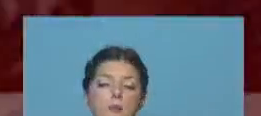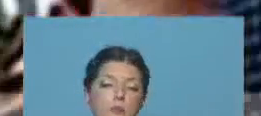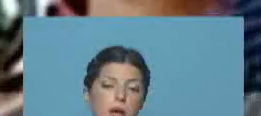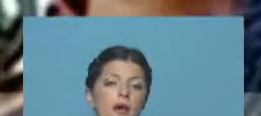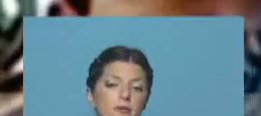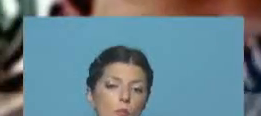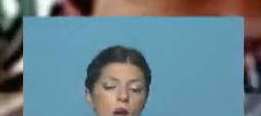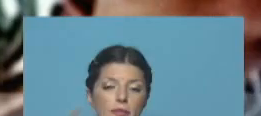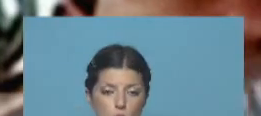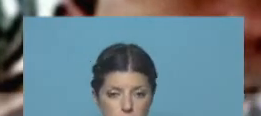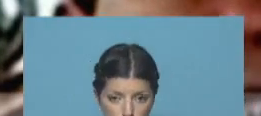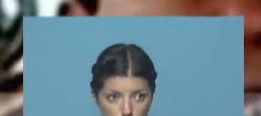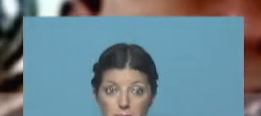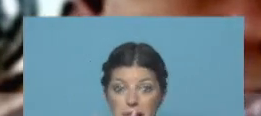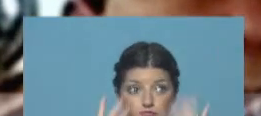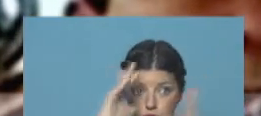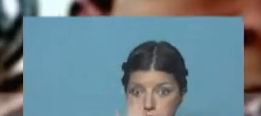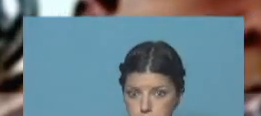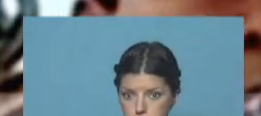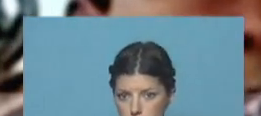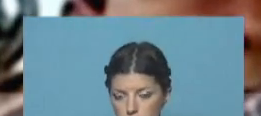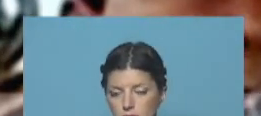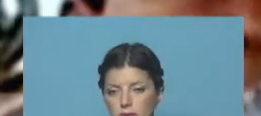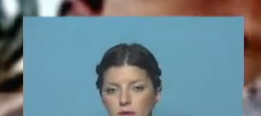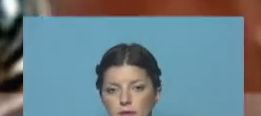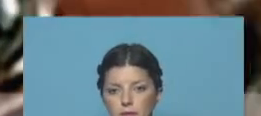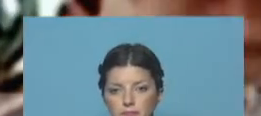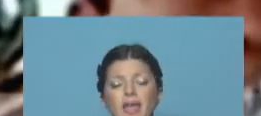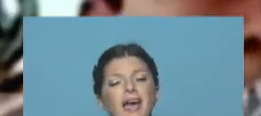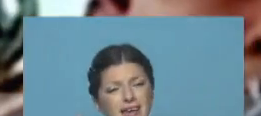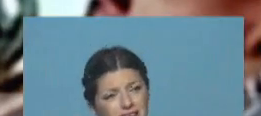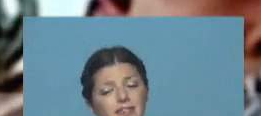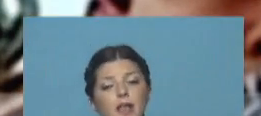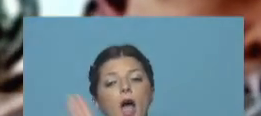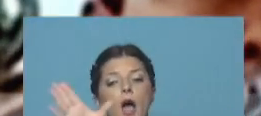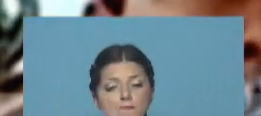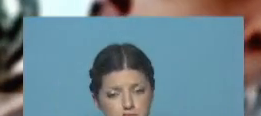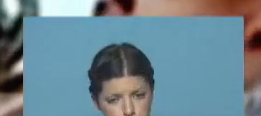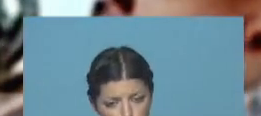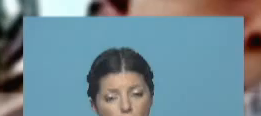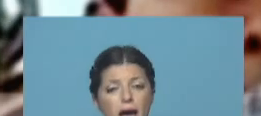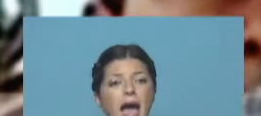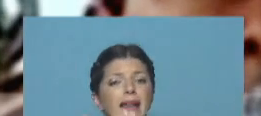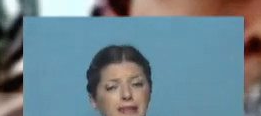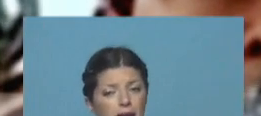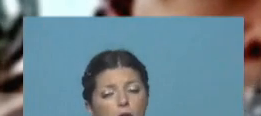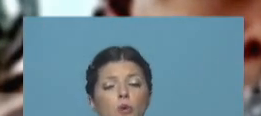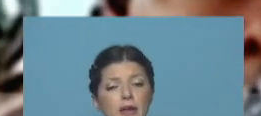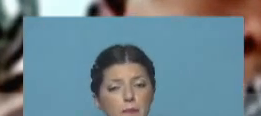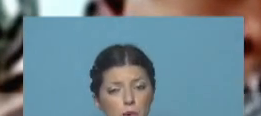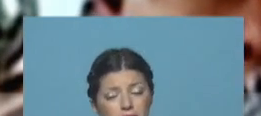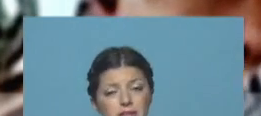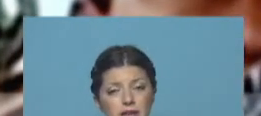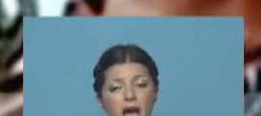ánimos. Producto, repito, de la tolerancia, del diálogo y de la altura política del líder de